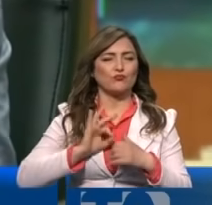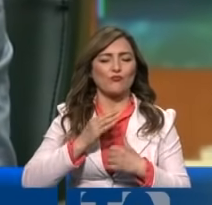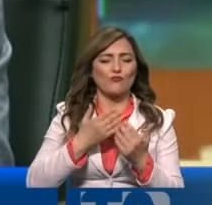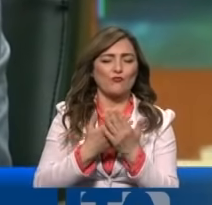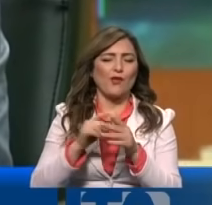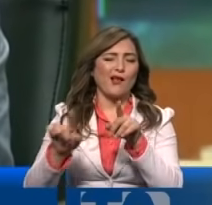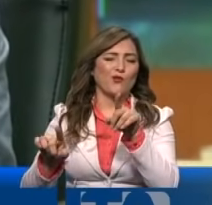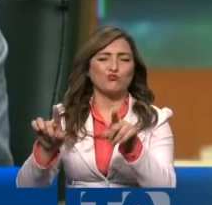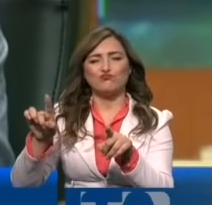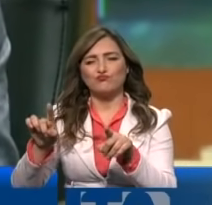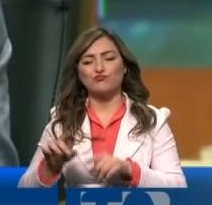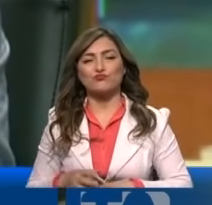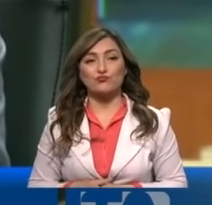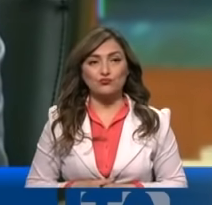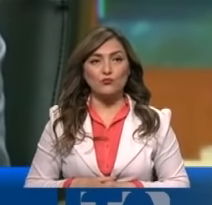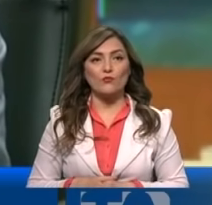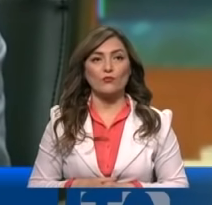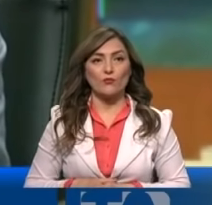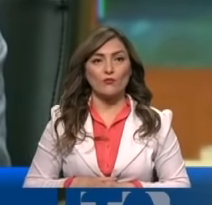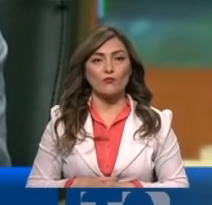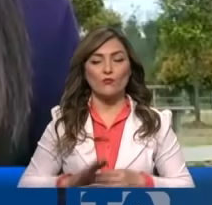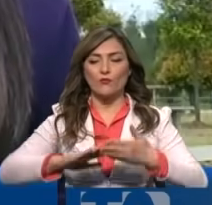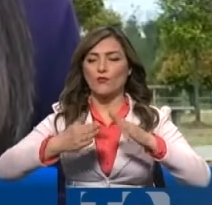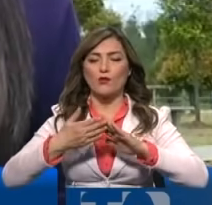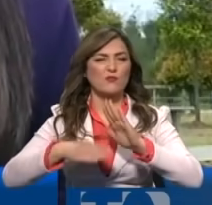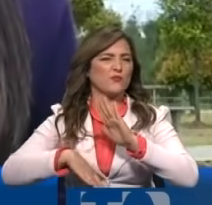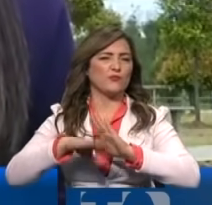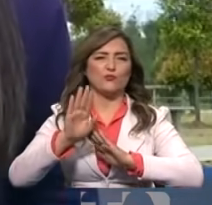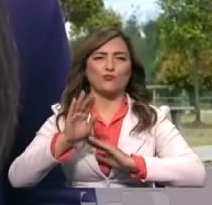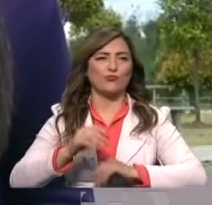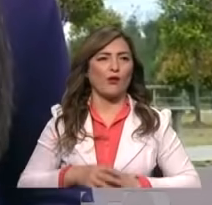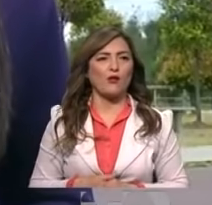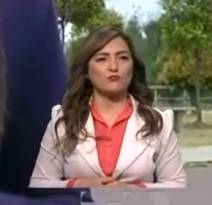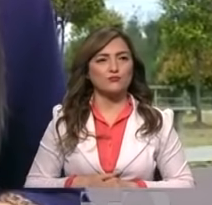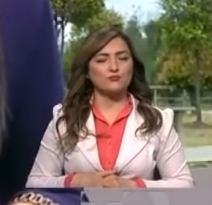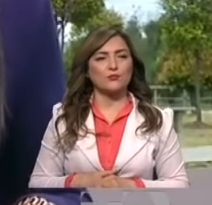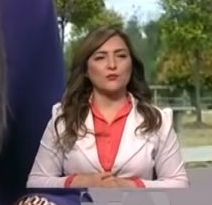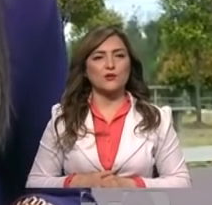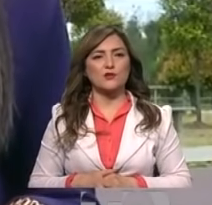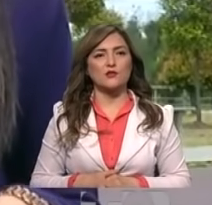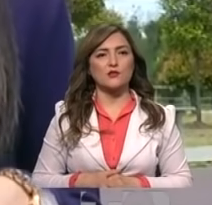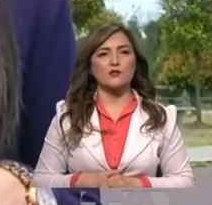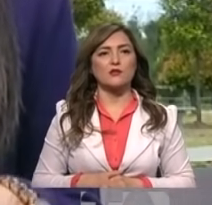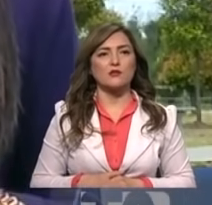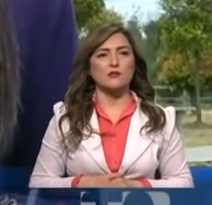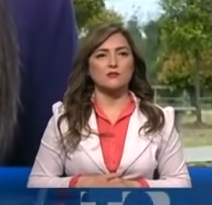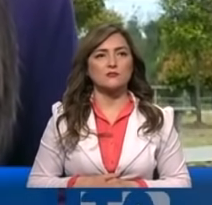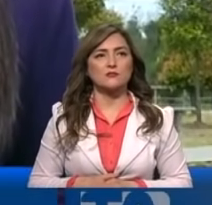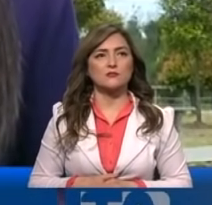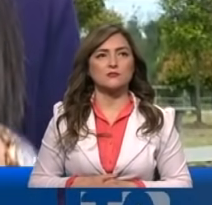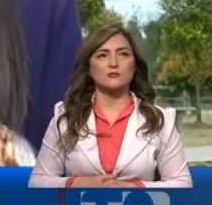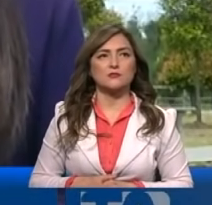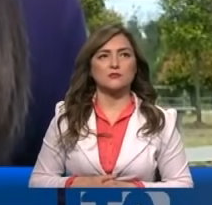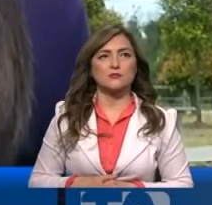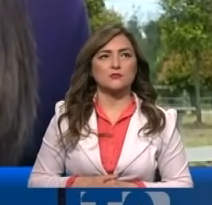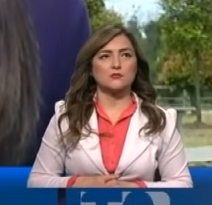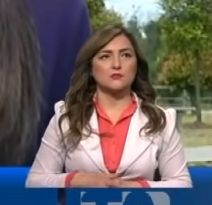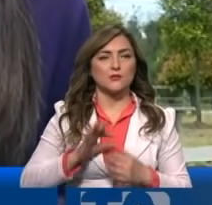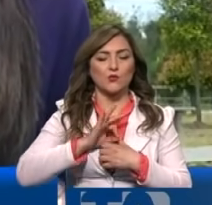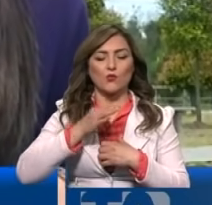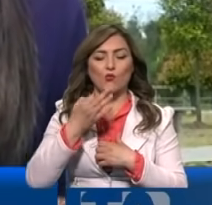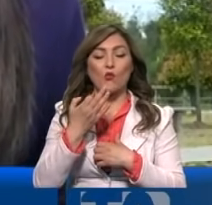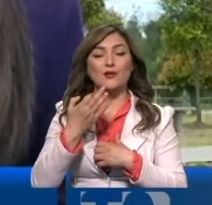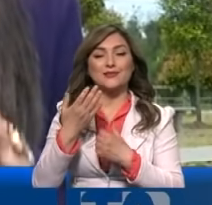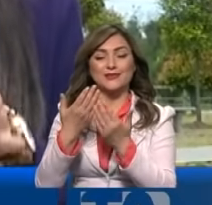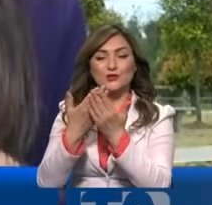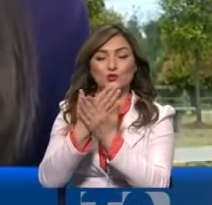que son en realidad las más comunes a nivel comunitario, ¿no? Nada más resta recordar que existen 85 casos de la variante Delta en